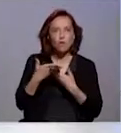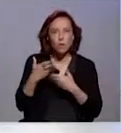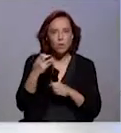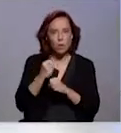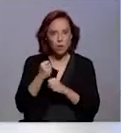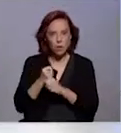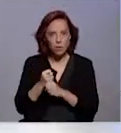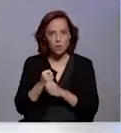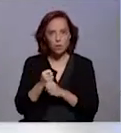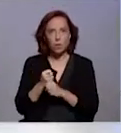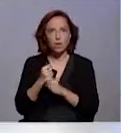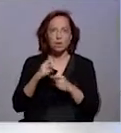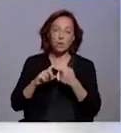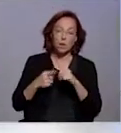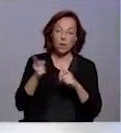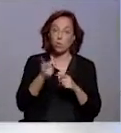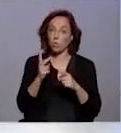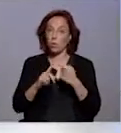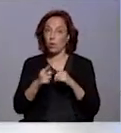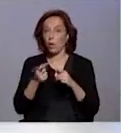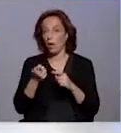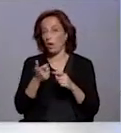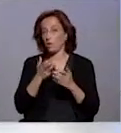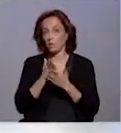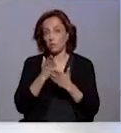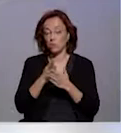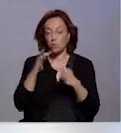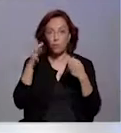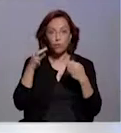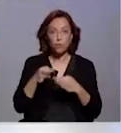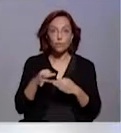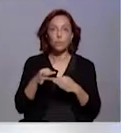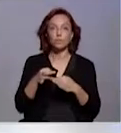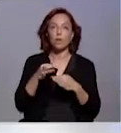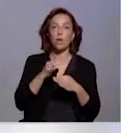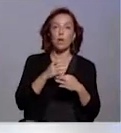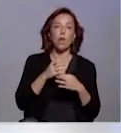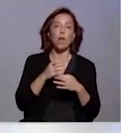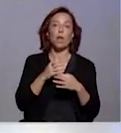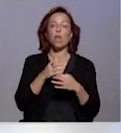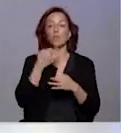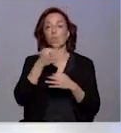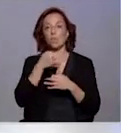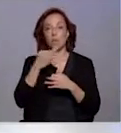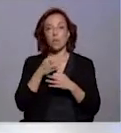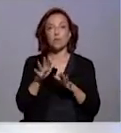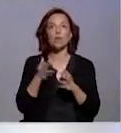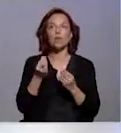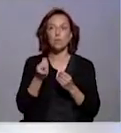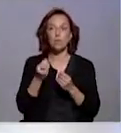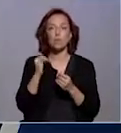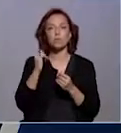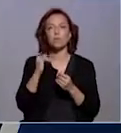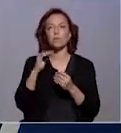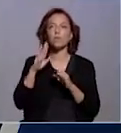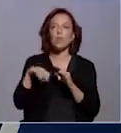porque muchísimas veces en casi todos los casos se termina confirmando en los datos del empleo lo que sucede con la demanda laborales y si menos